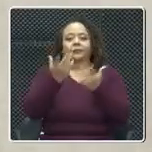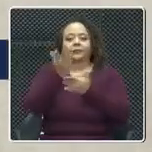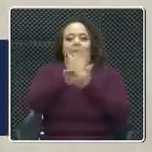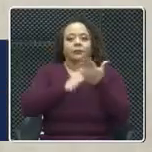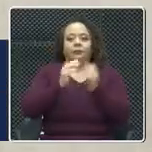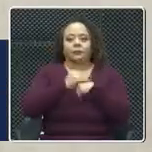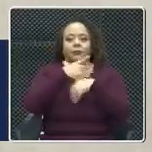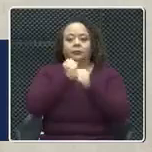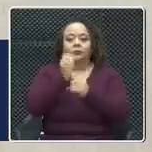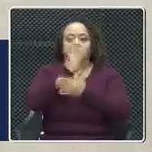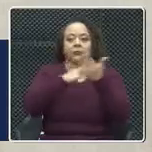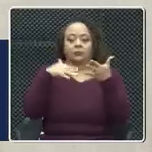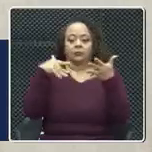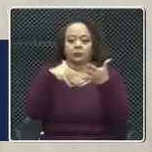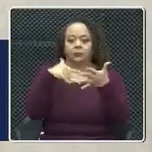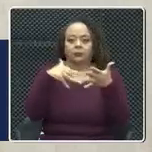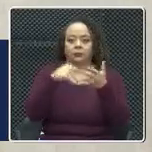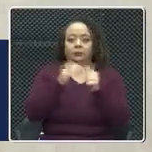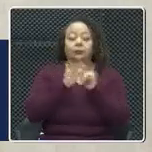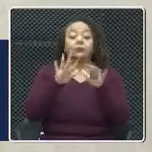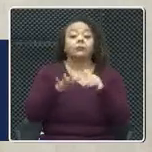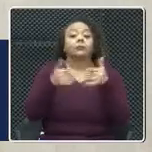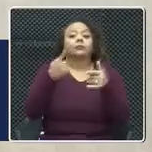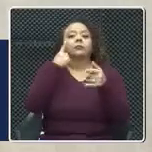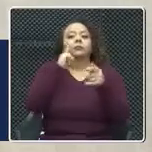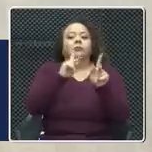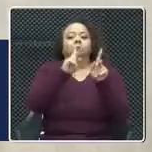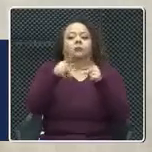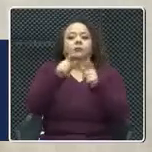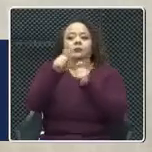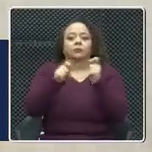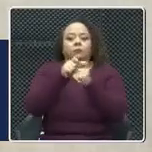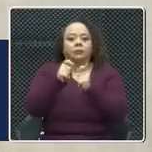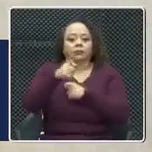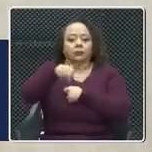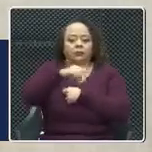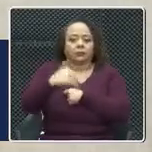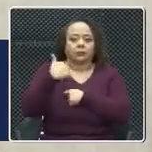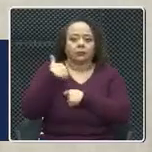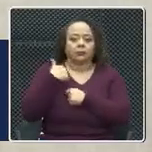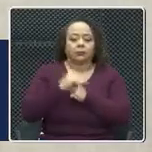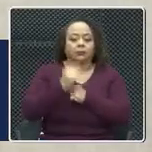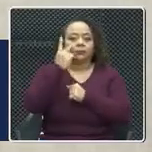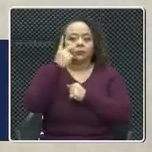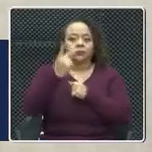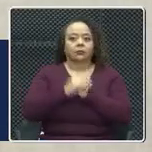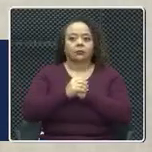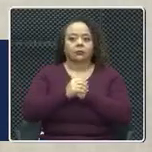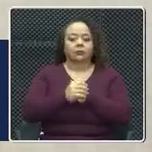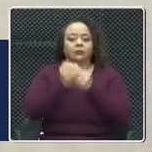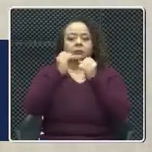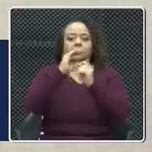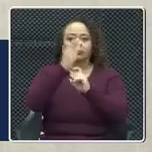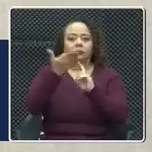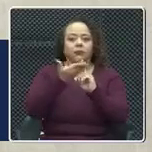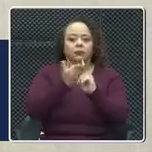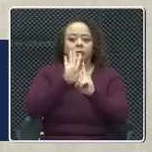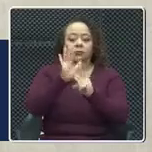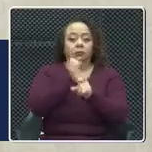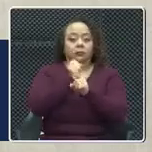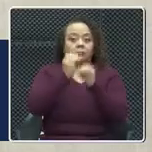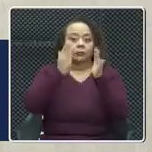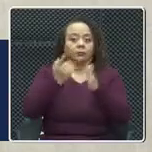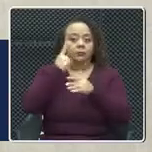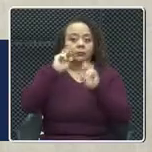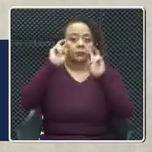ellas han hecho algunos estudios, ¿verdad? De cómo por la población específica que tienen, han visto más bien mucha afectación en sus trabajadores